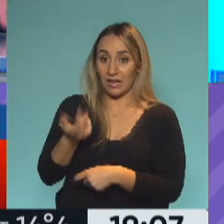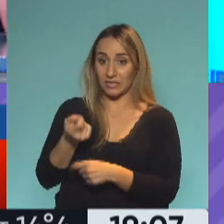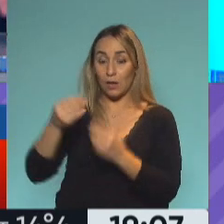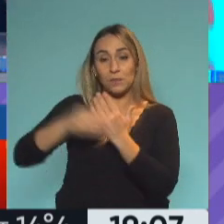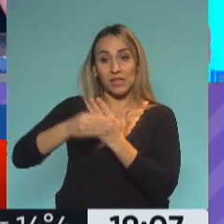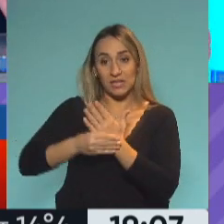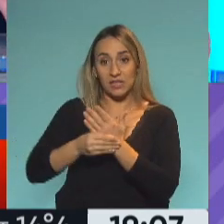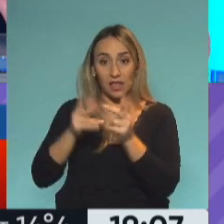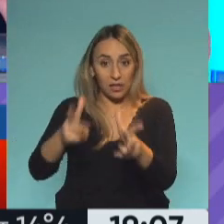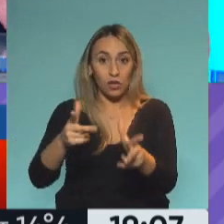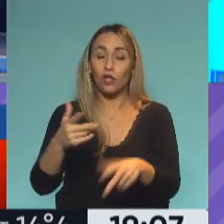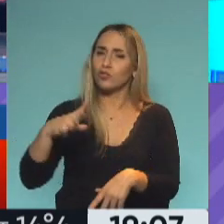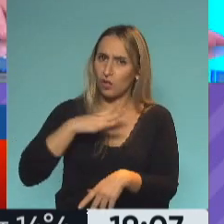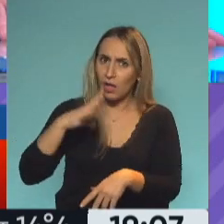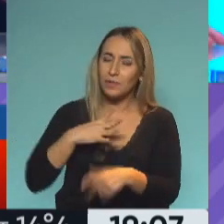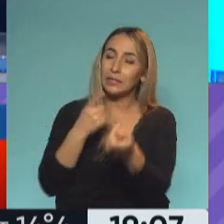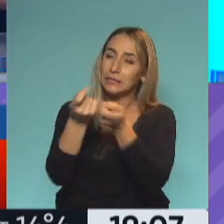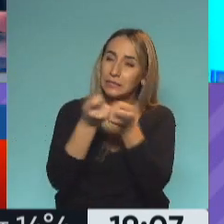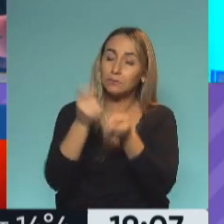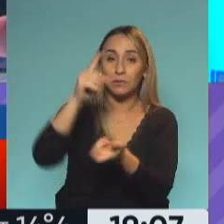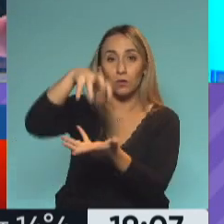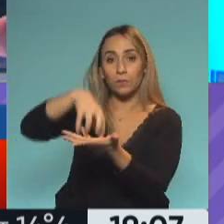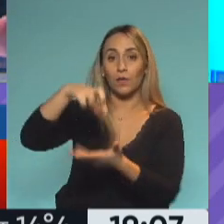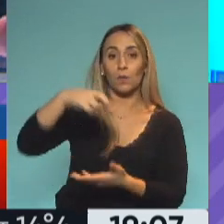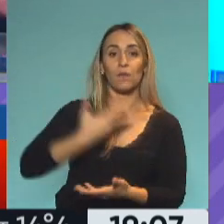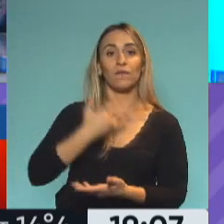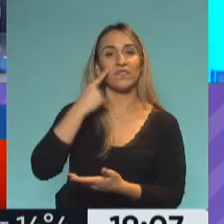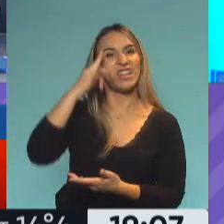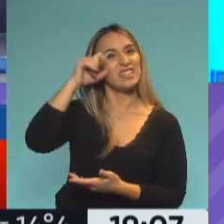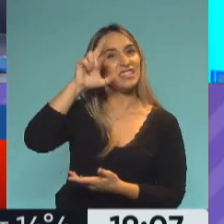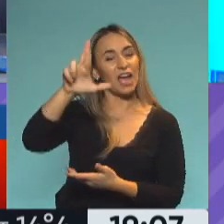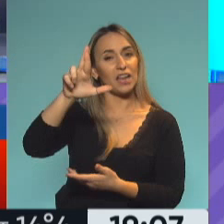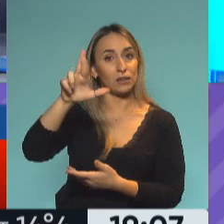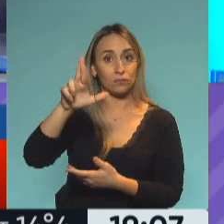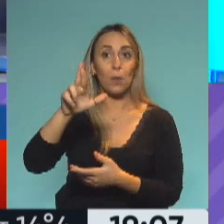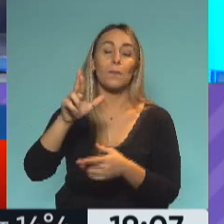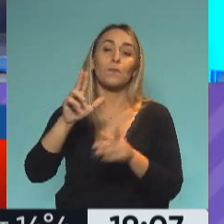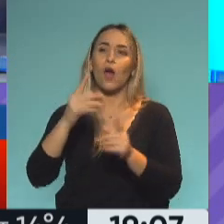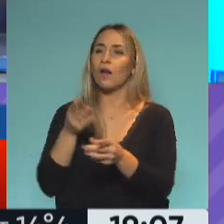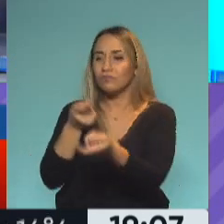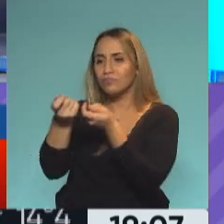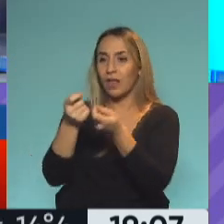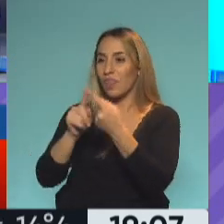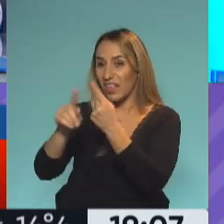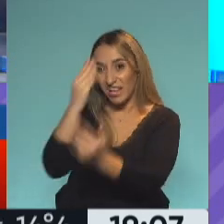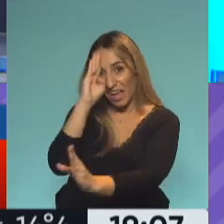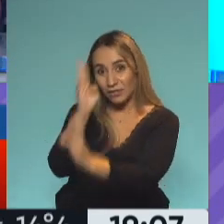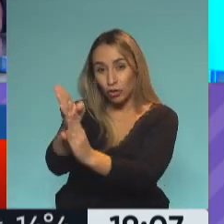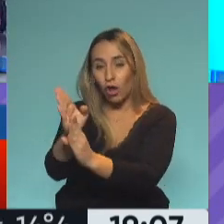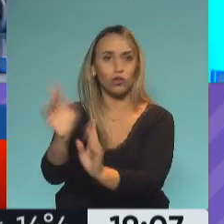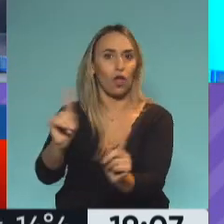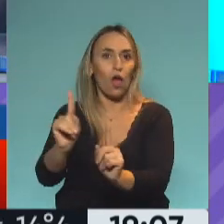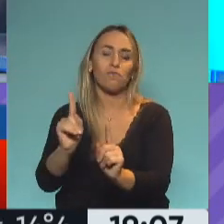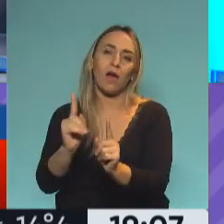dice, todavía estamos negociando con Pfizer. No esa bilateral, sino intermediada por COVAX. Bueno, dijo que la Argentina había